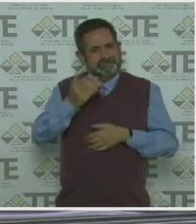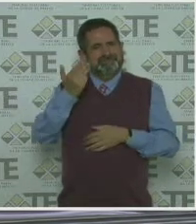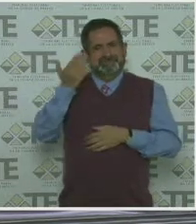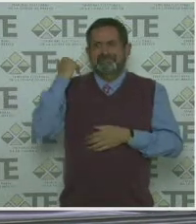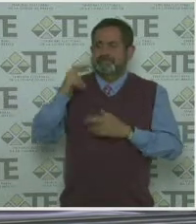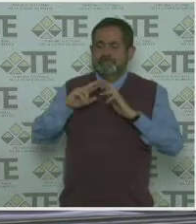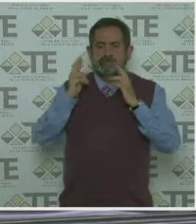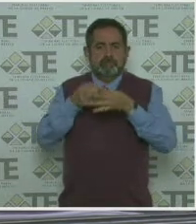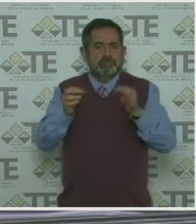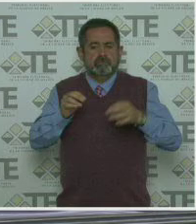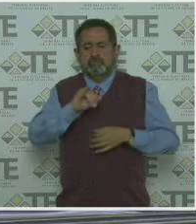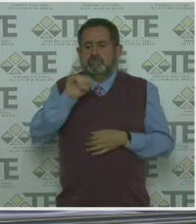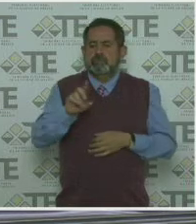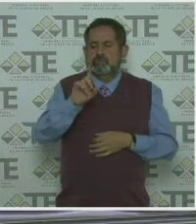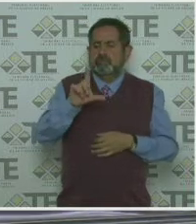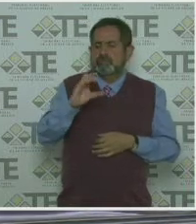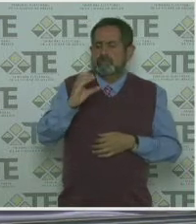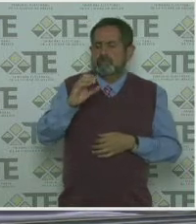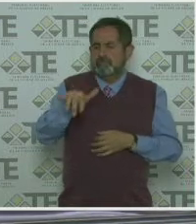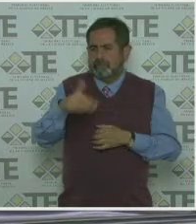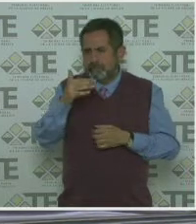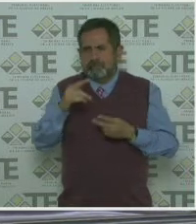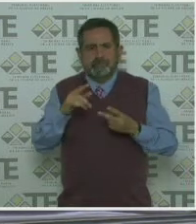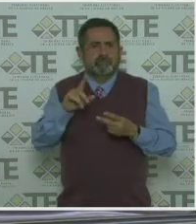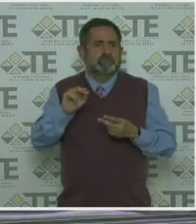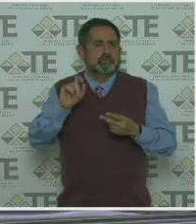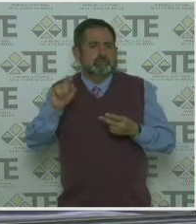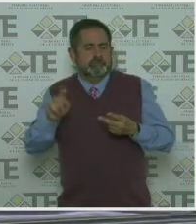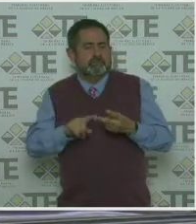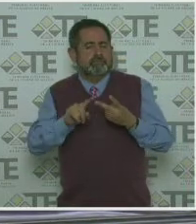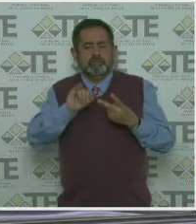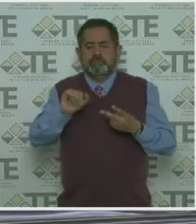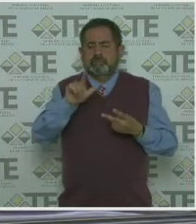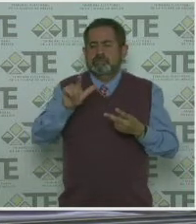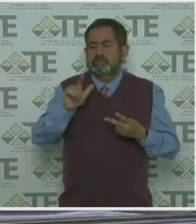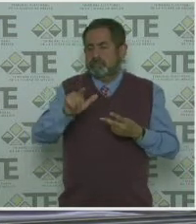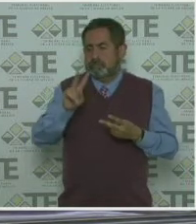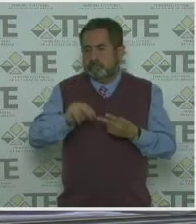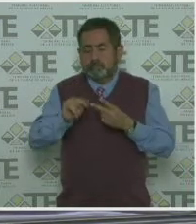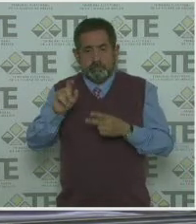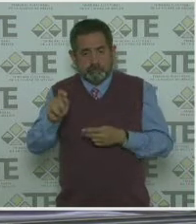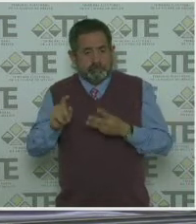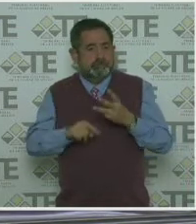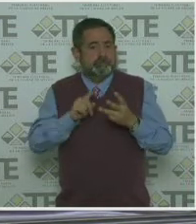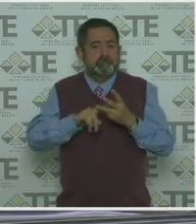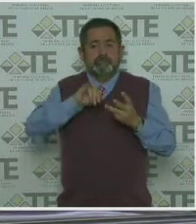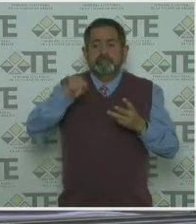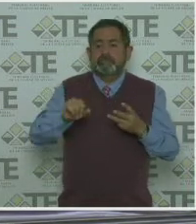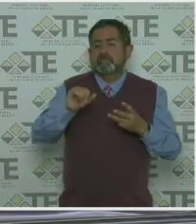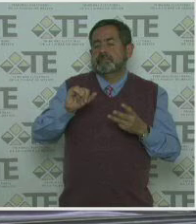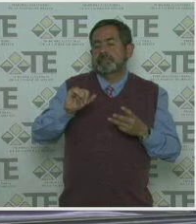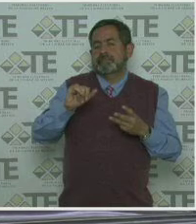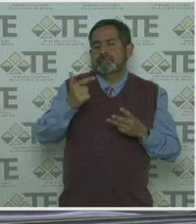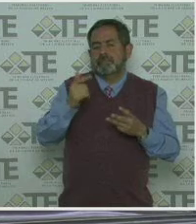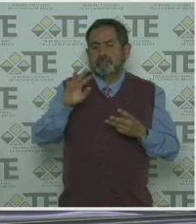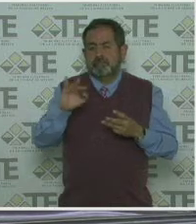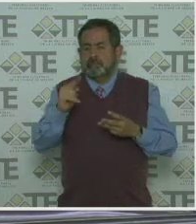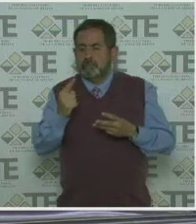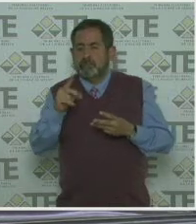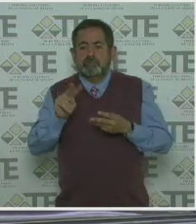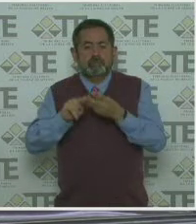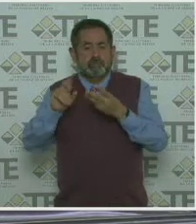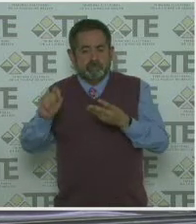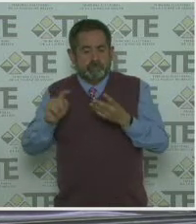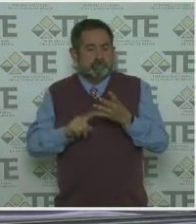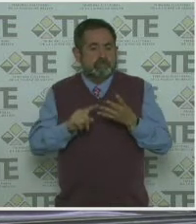pasada, el JLDC 15-2020, JLDC 17-2020, GEL 51-2020 y GEL 61